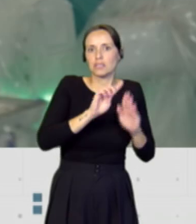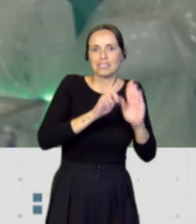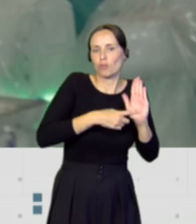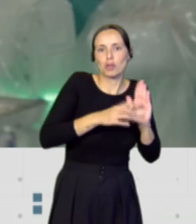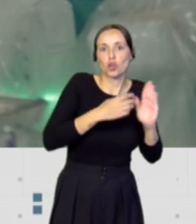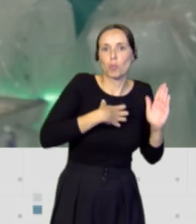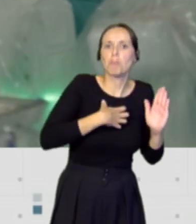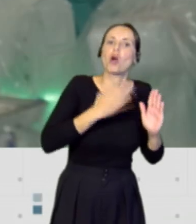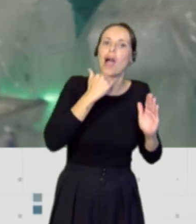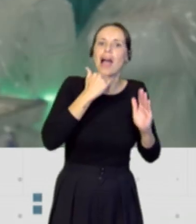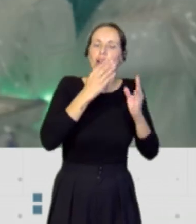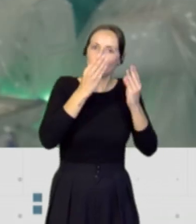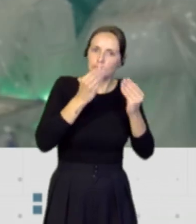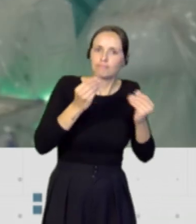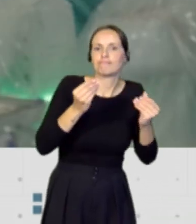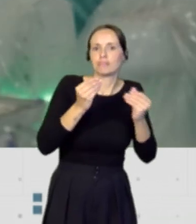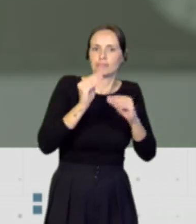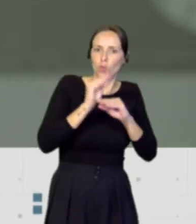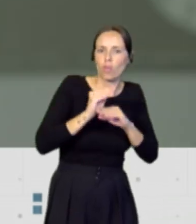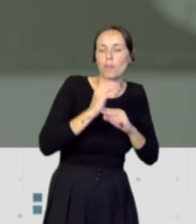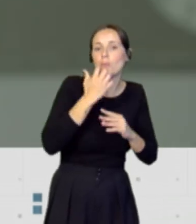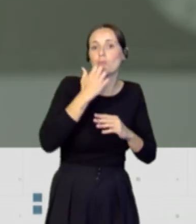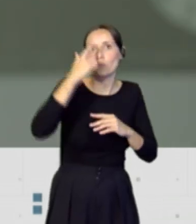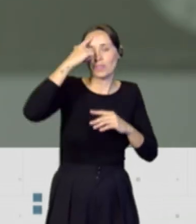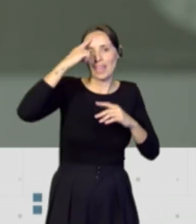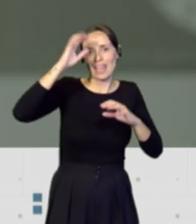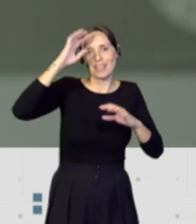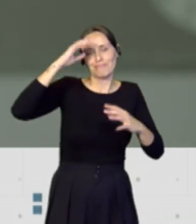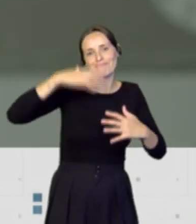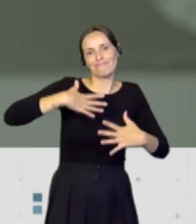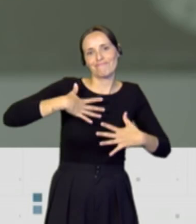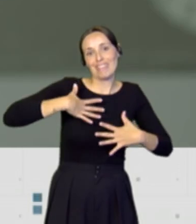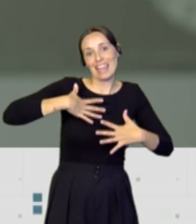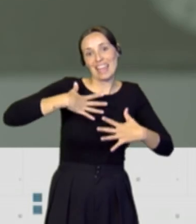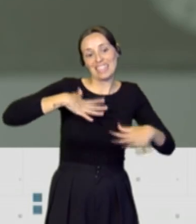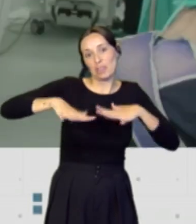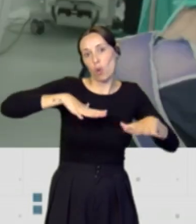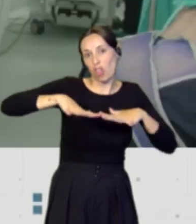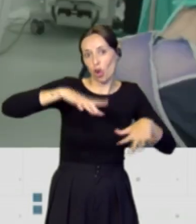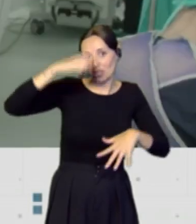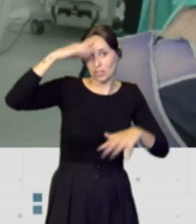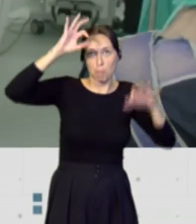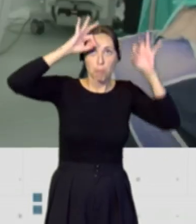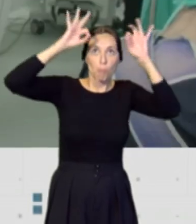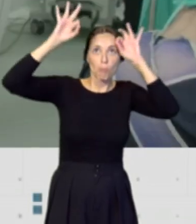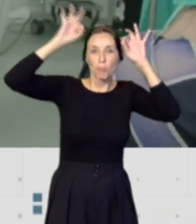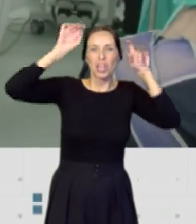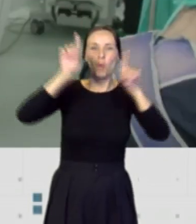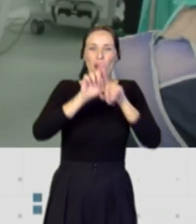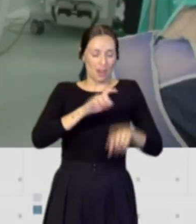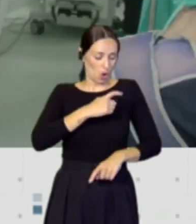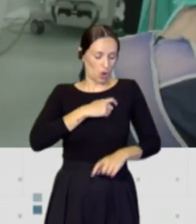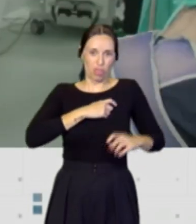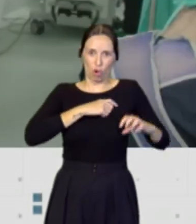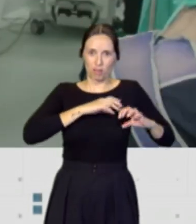Entonces hacemos técnicas de estimulación cerebral. Por ejemplo, colocamos estimuladores como una especie de marcapasos